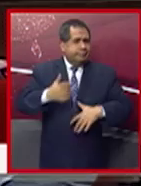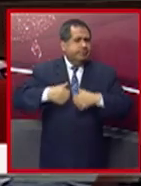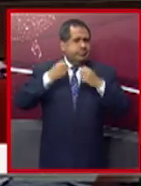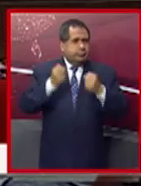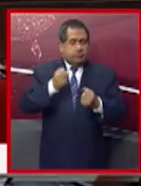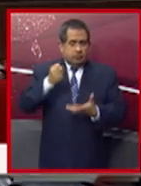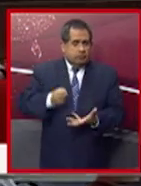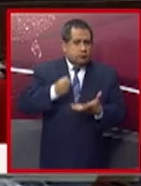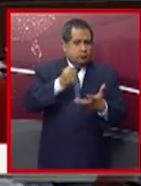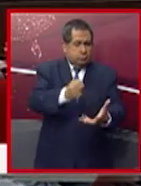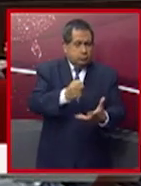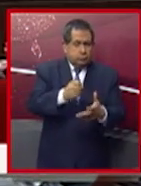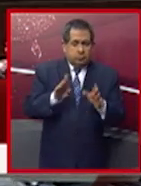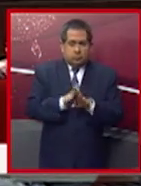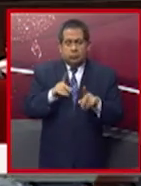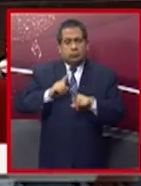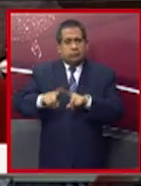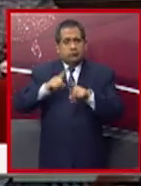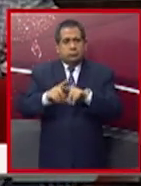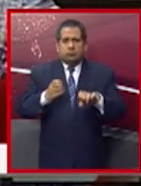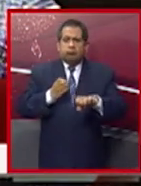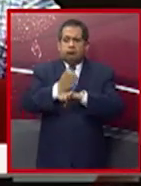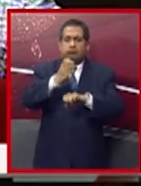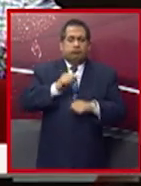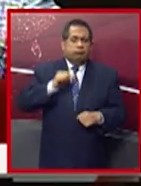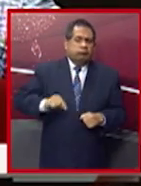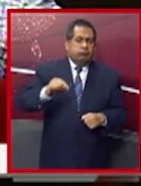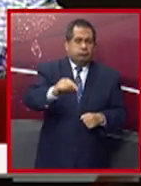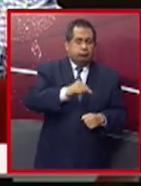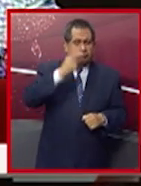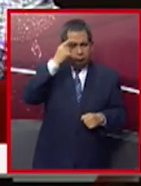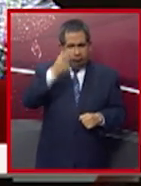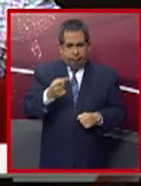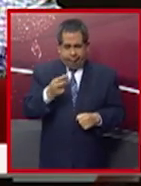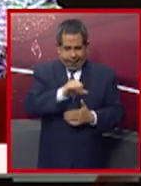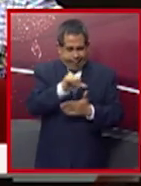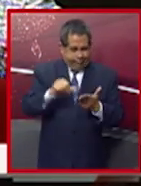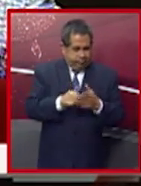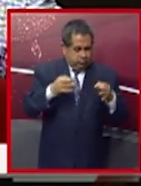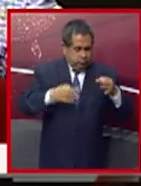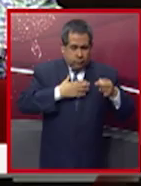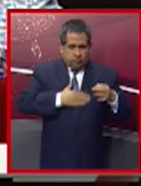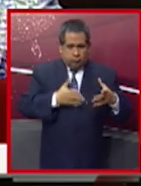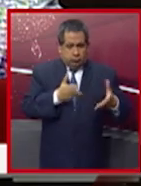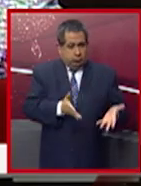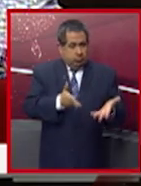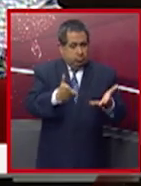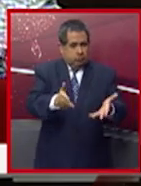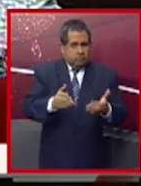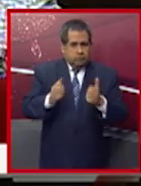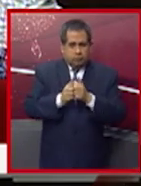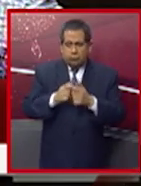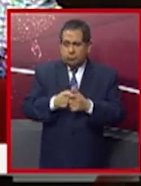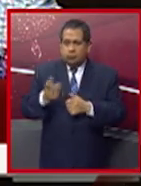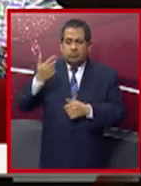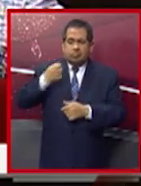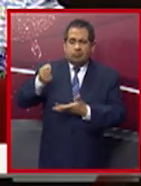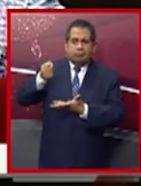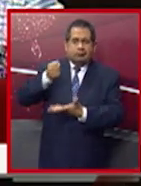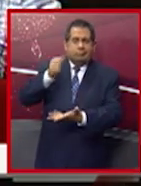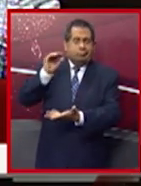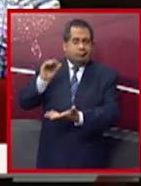un presupuesto desde las entidades federativas para estos centros de justicia, pues con el recorte del